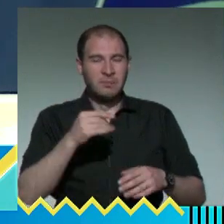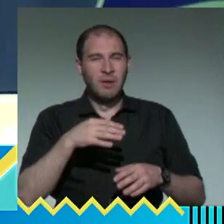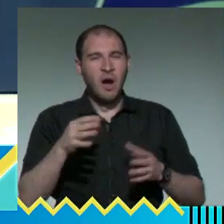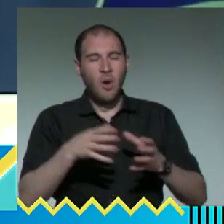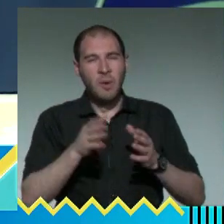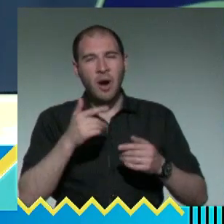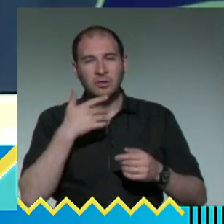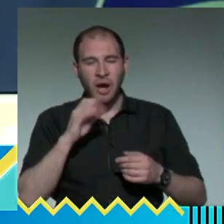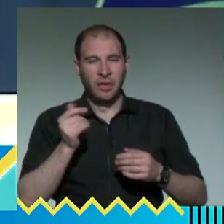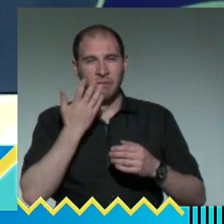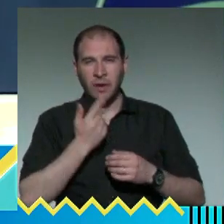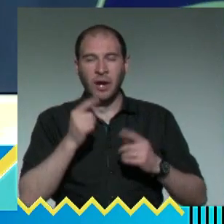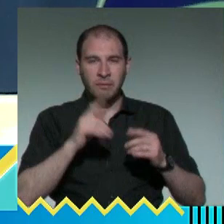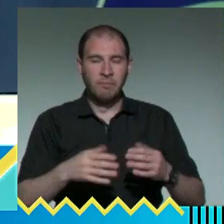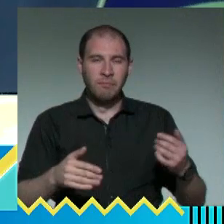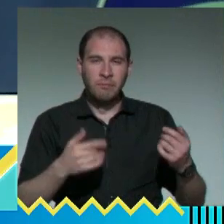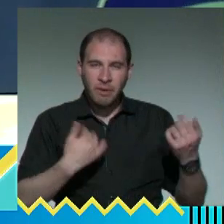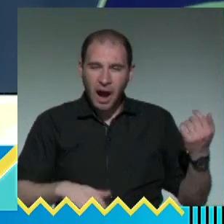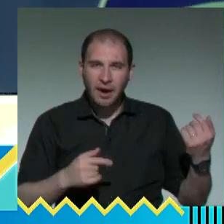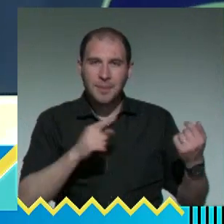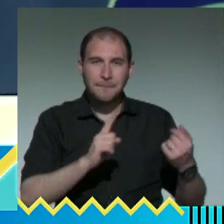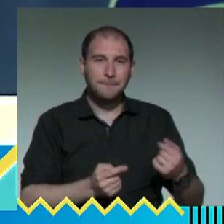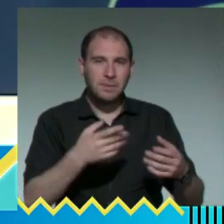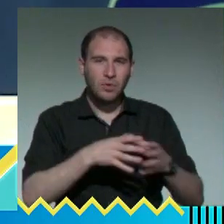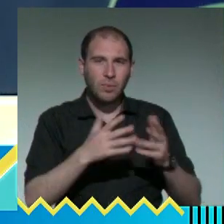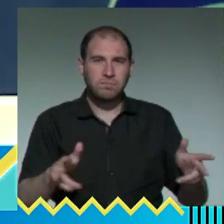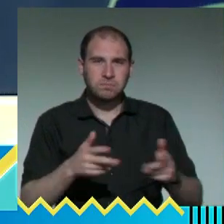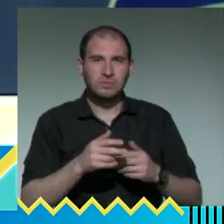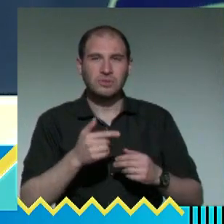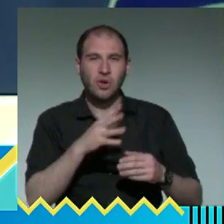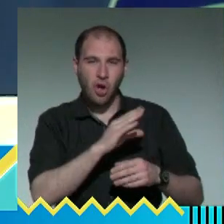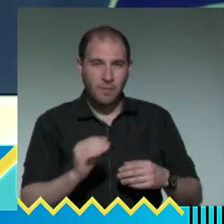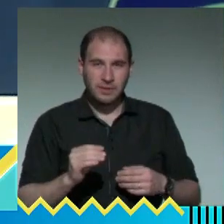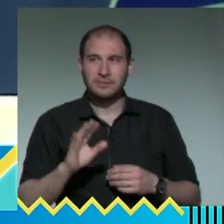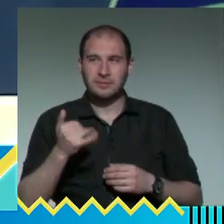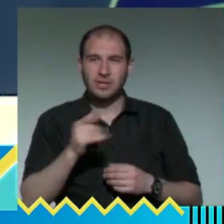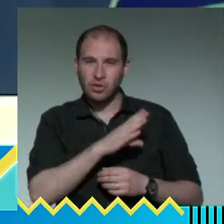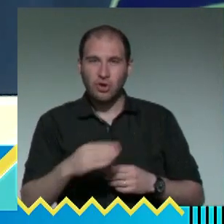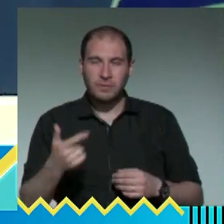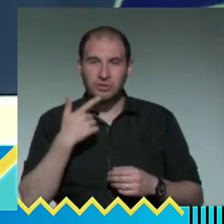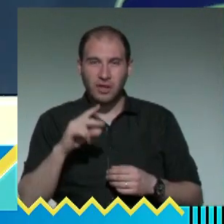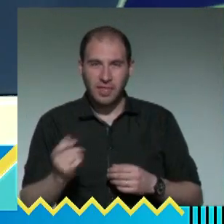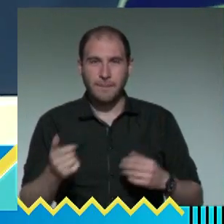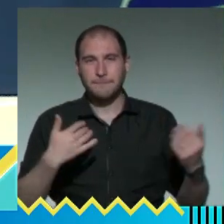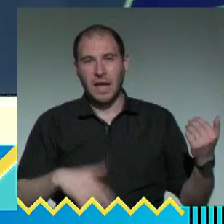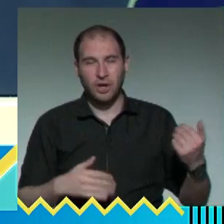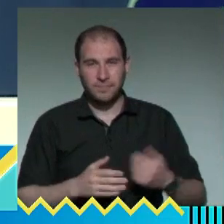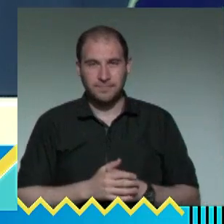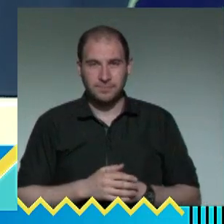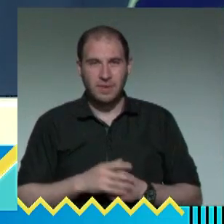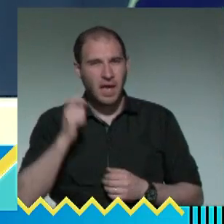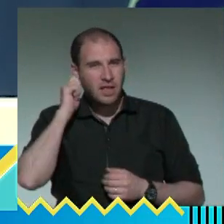Soda Stereo y aparte, tocando el bajo, tuviste tu primer banda de cover de Soda. Tuve mi primer banda de cover de Soda tocando el bajo a